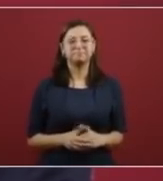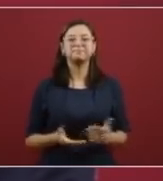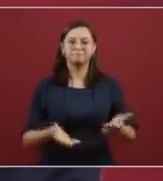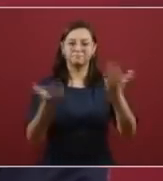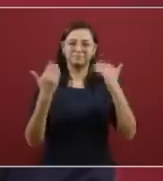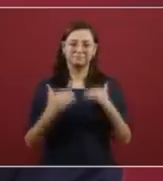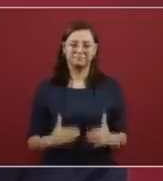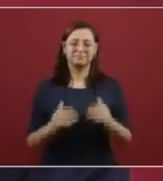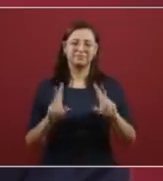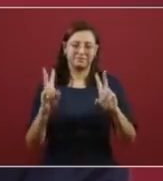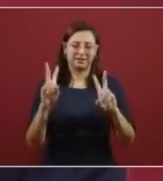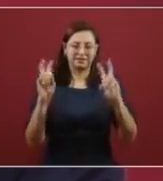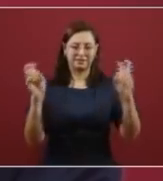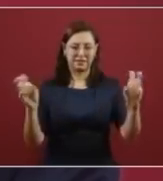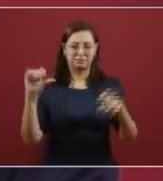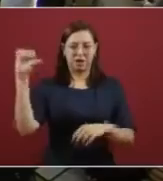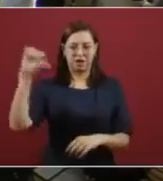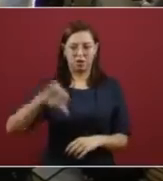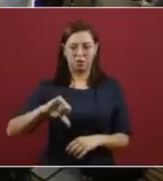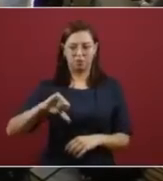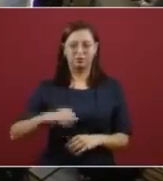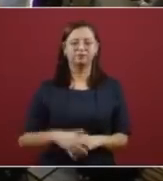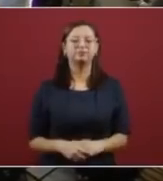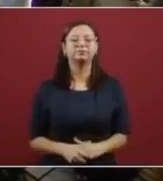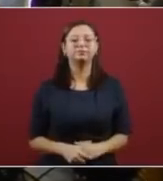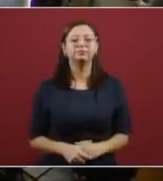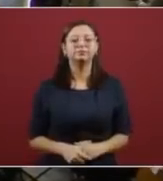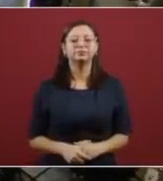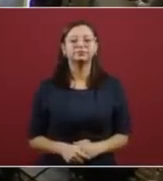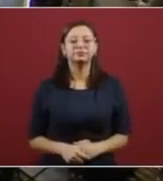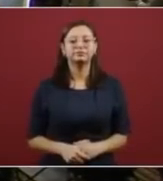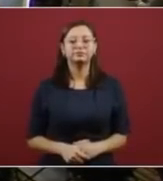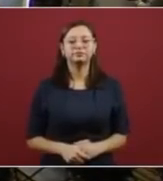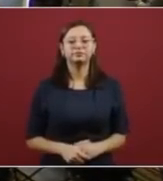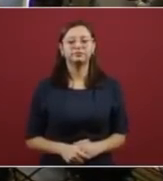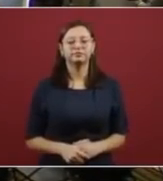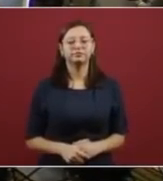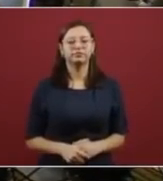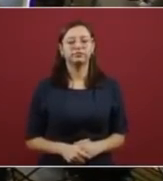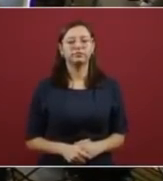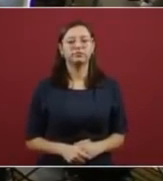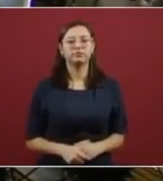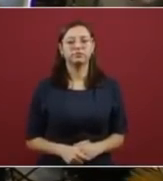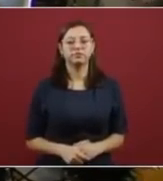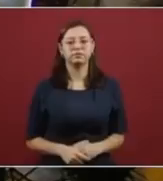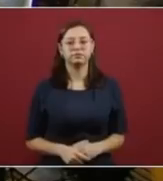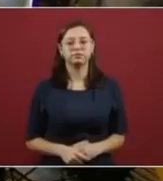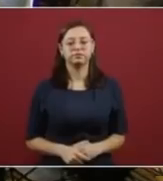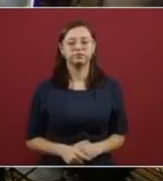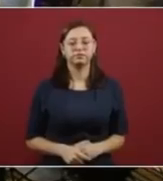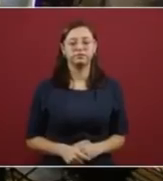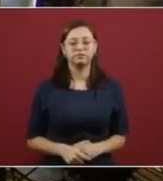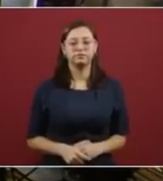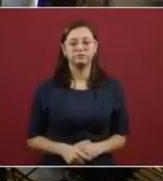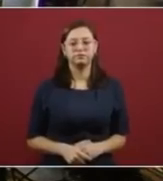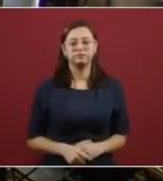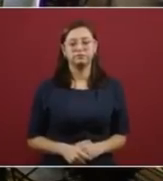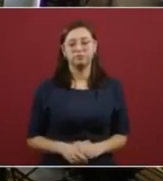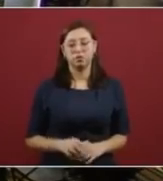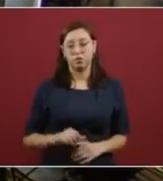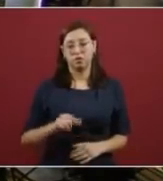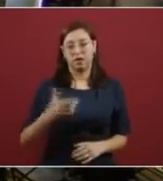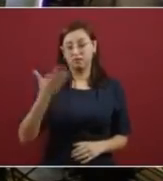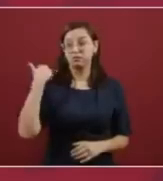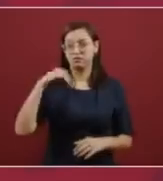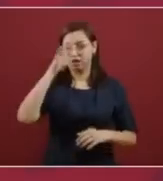mandatario informó que las autoridades del sector energético se encuentran ajustando el mecanismo para que los ciudadanos puedan conocer de manera oportuna quién es